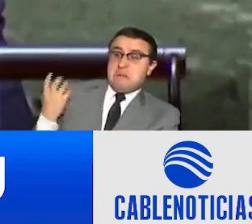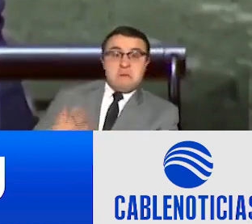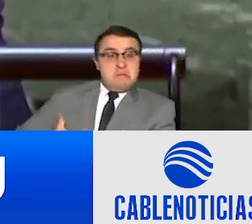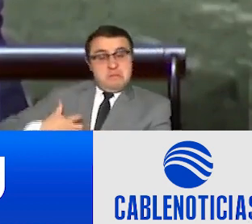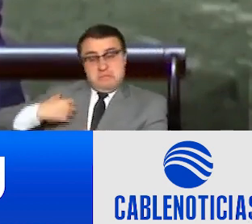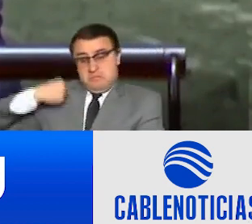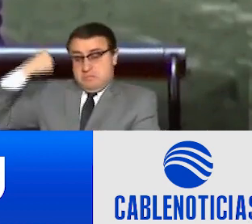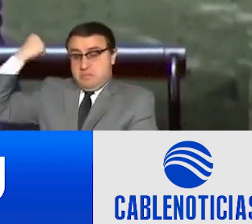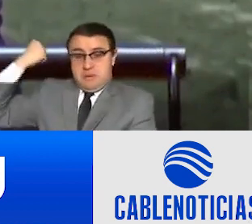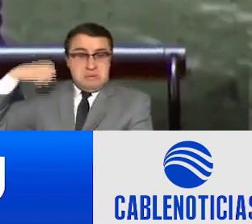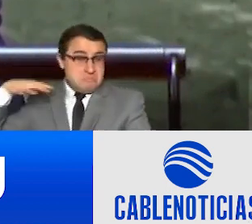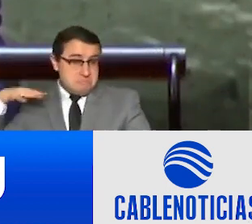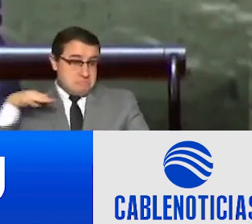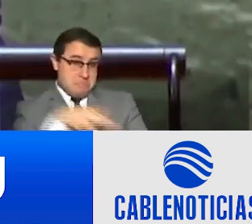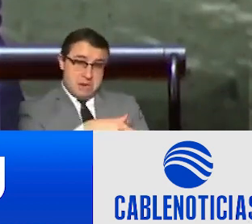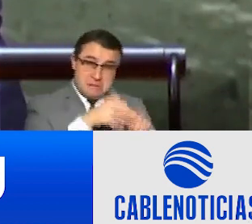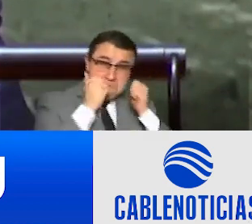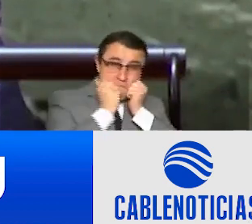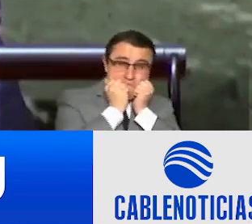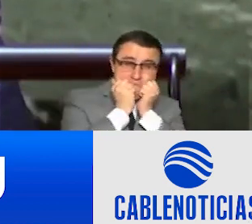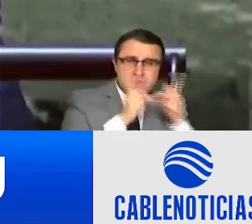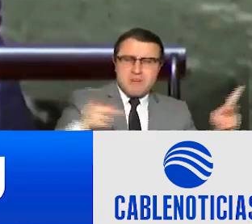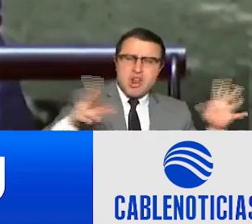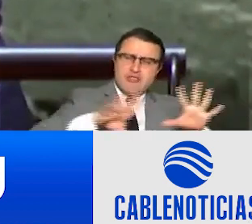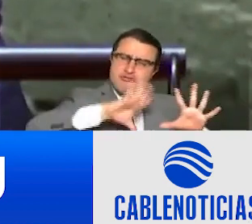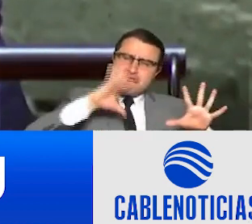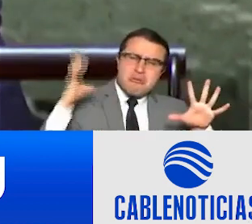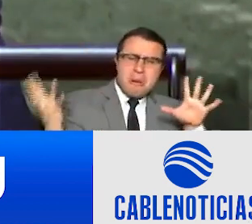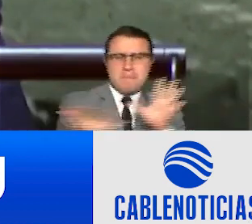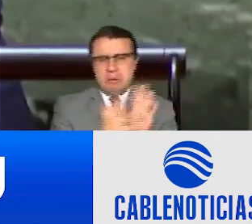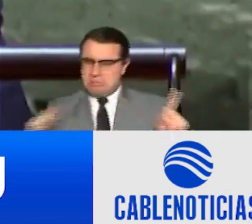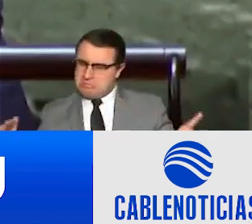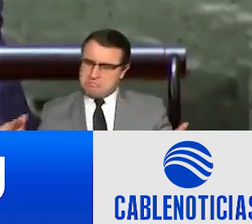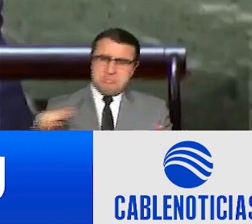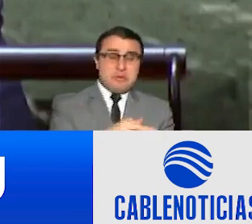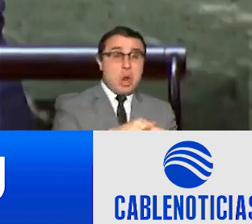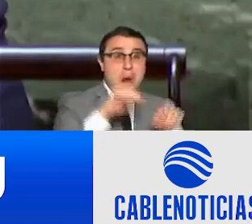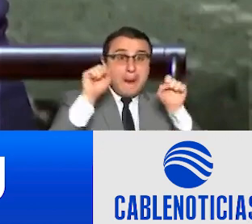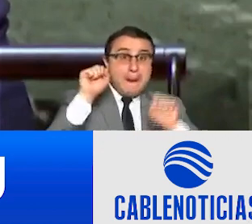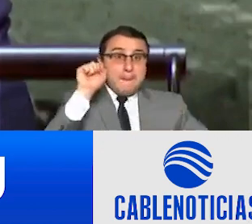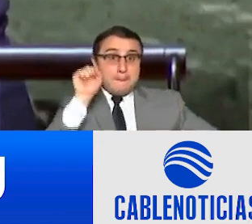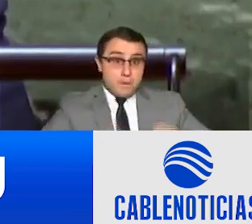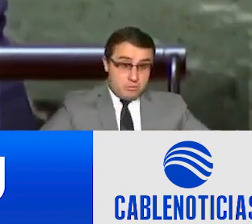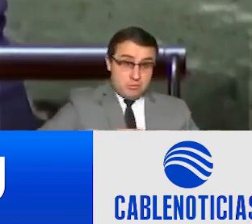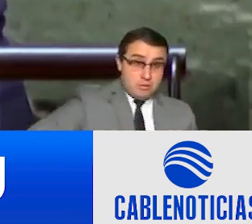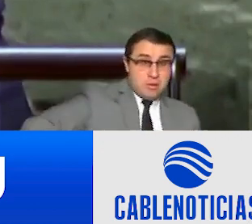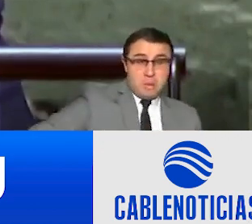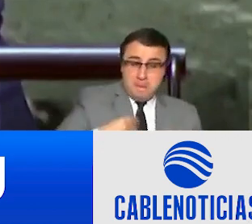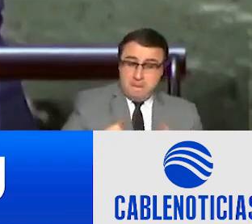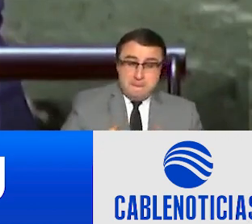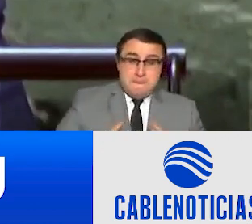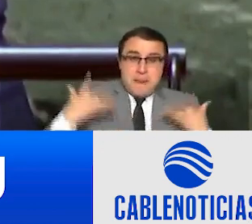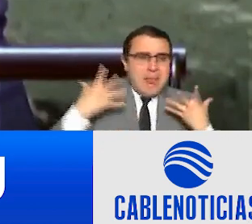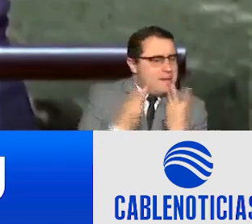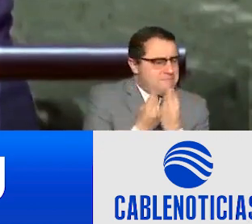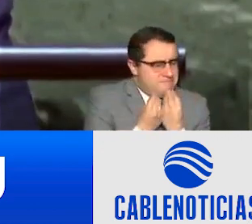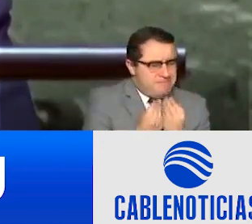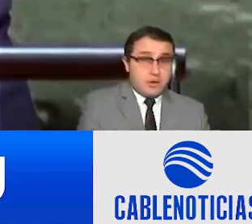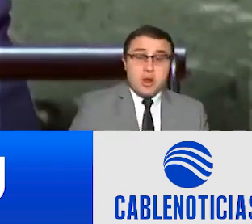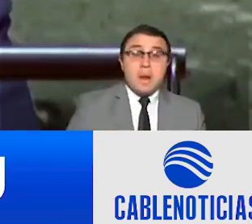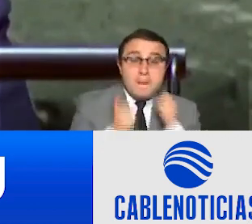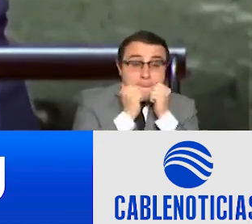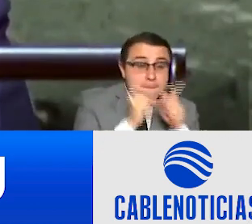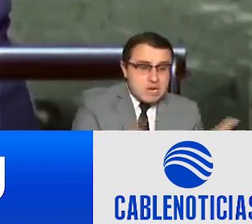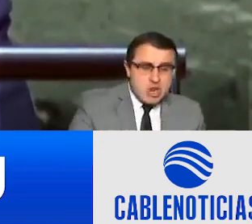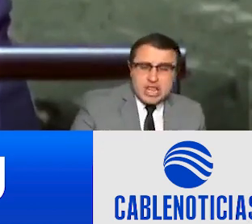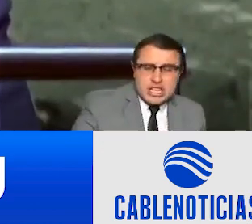daño que la especie humana podía recibir, la posibilidad de su propia extinción. No es de allí donde saldrán